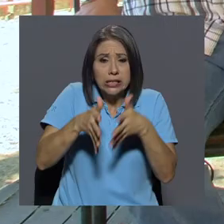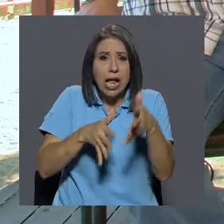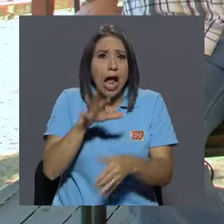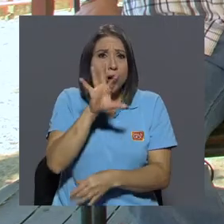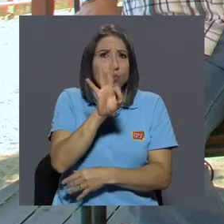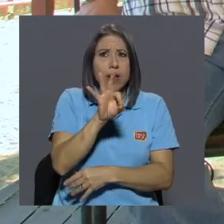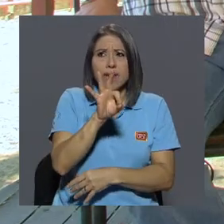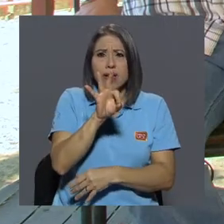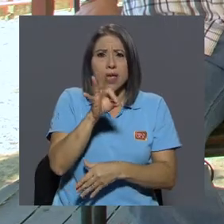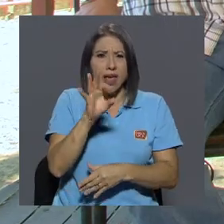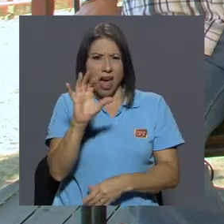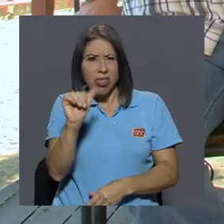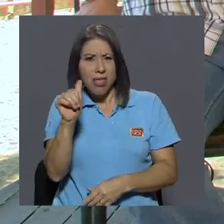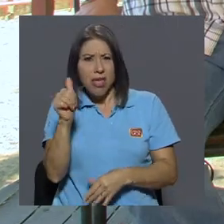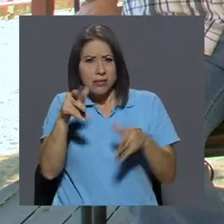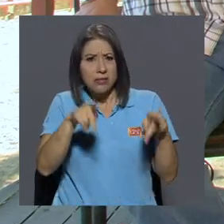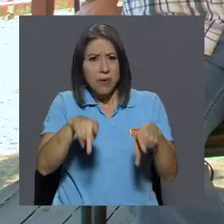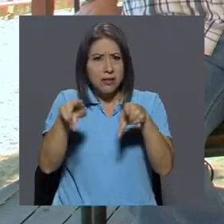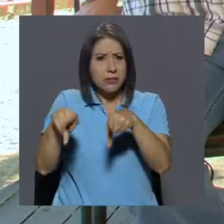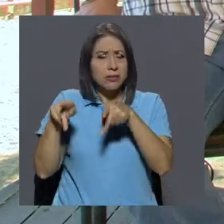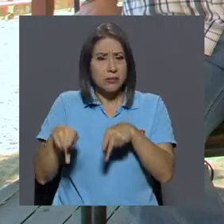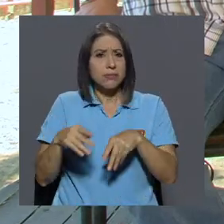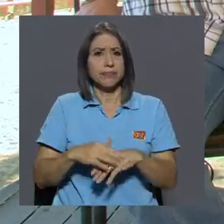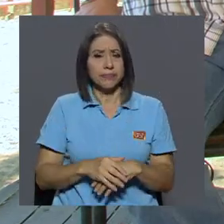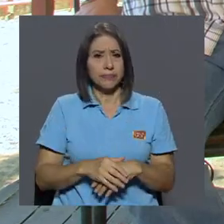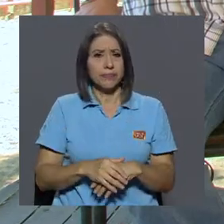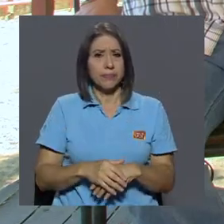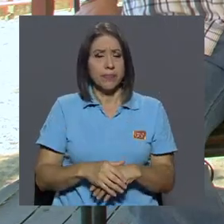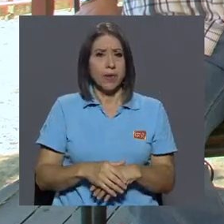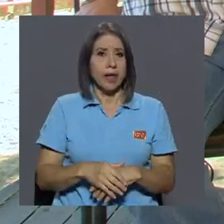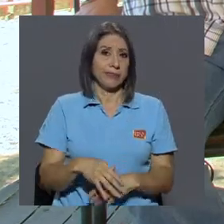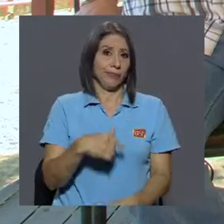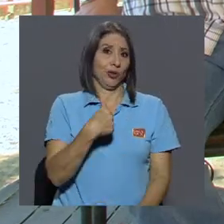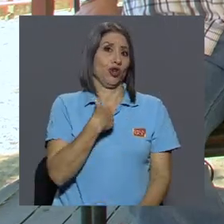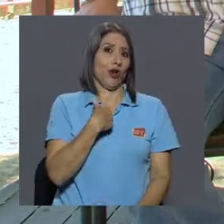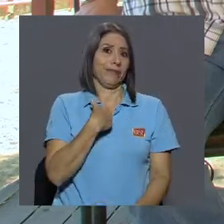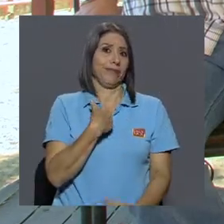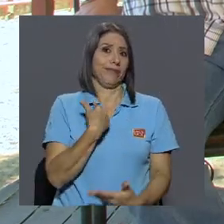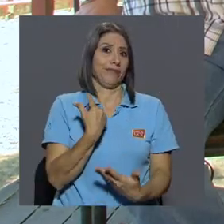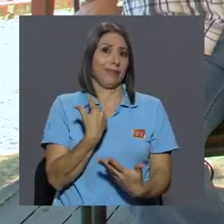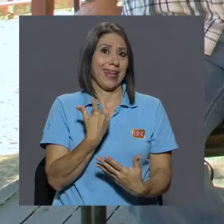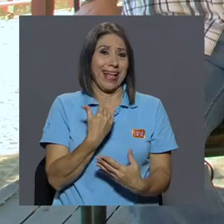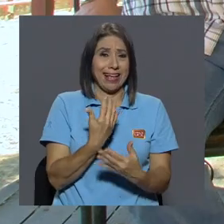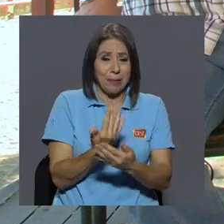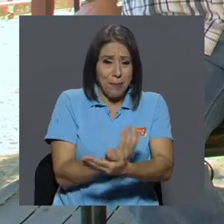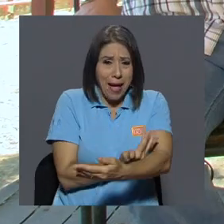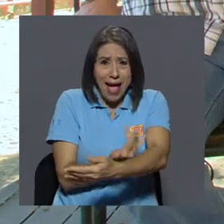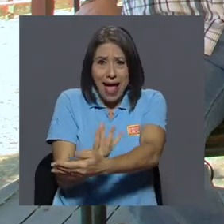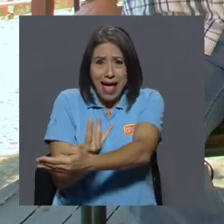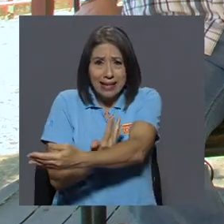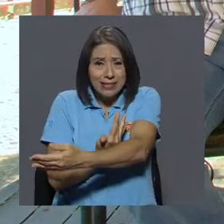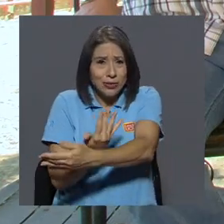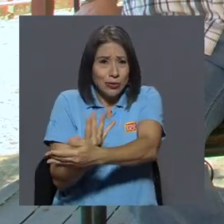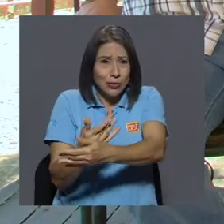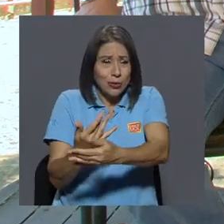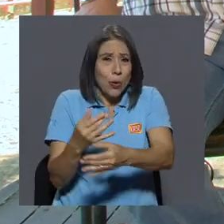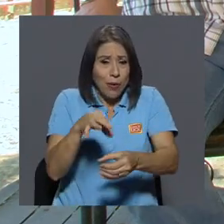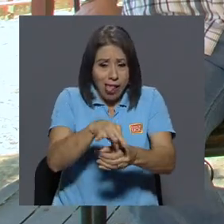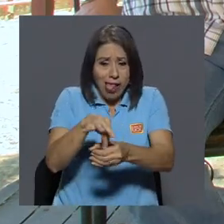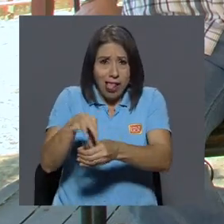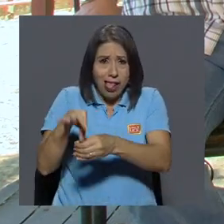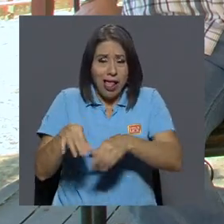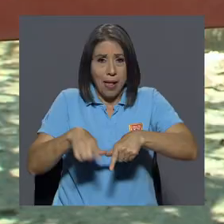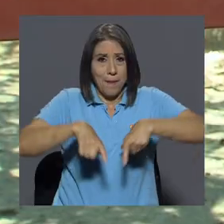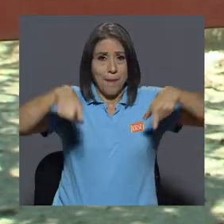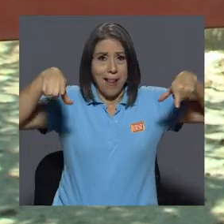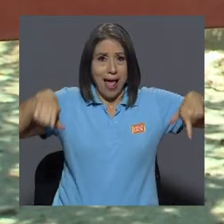9, 10. A mí, yo sembraba el pasto de la plaza de fútbol de la Fortuna de